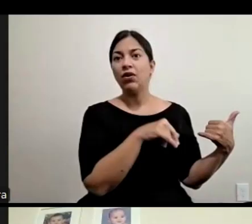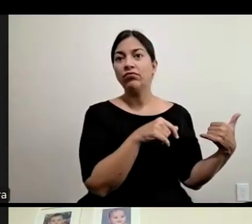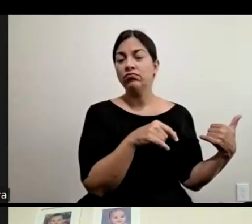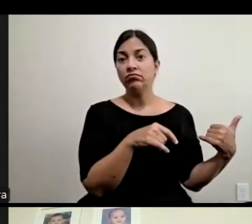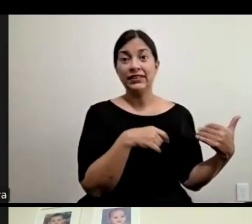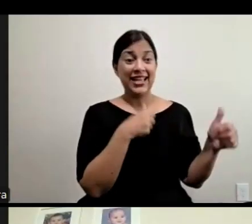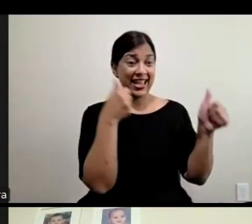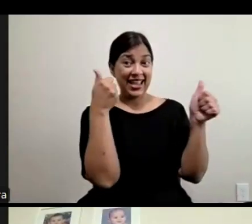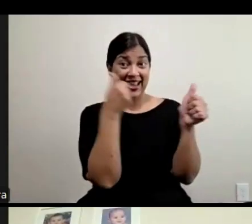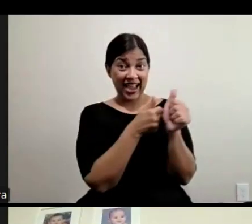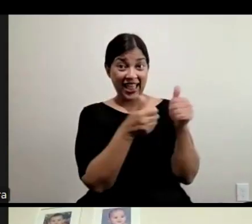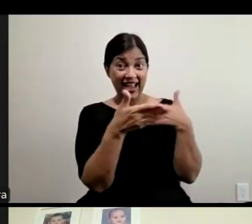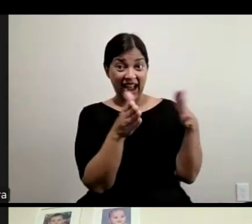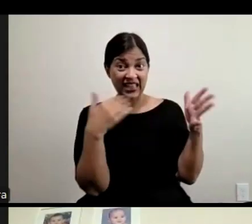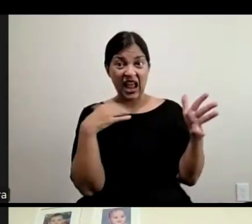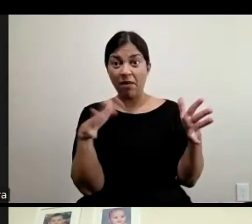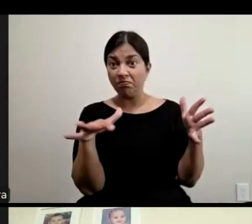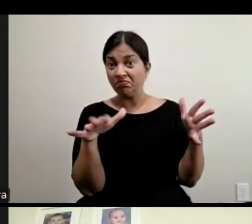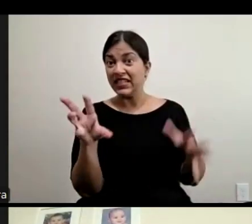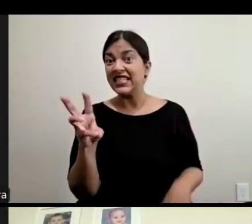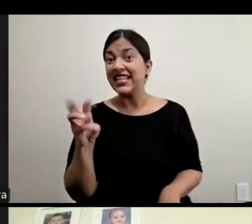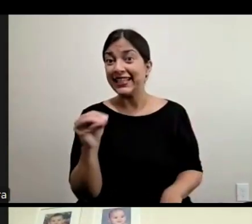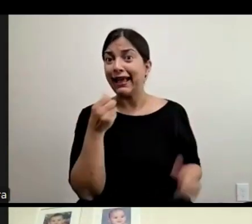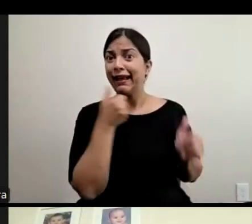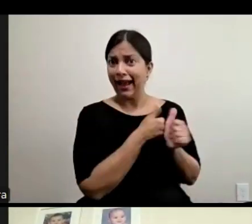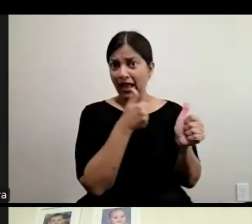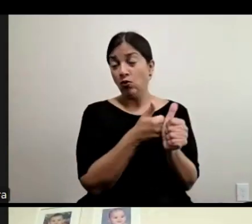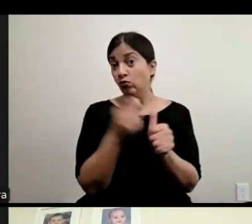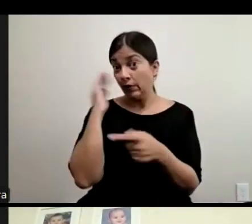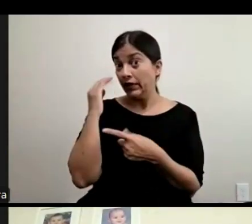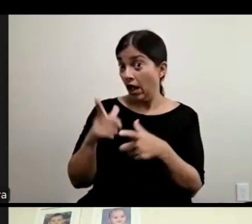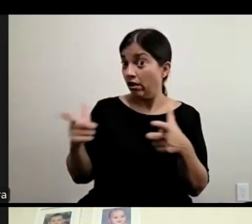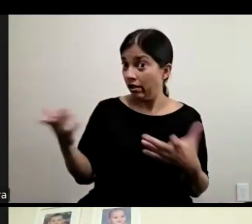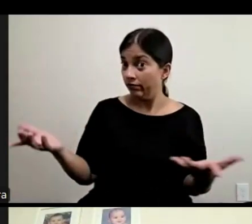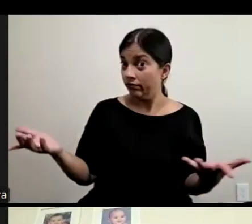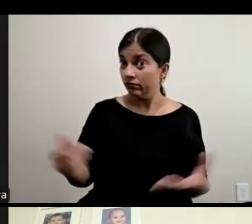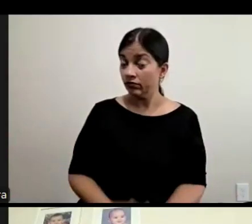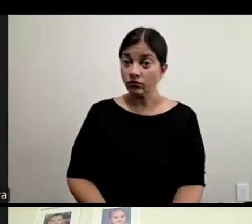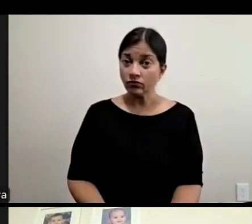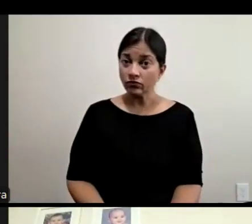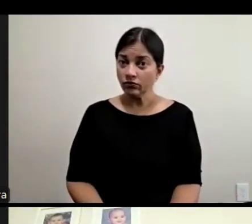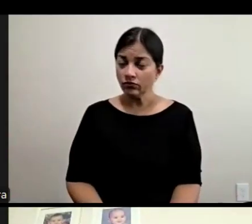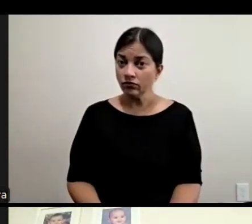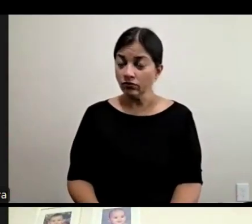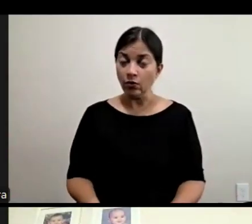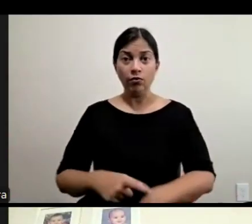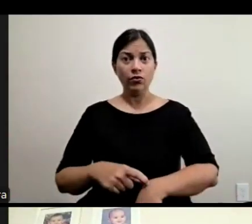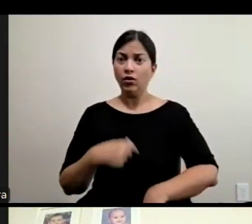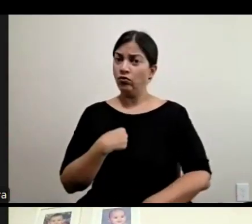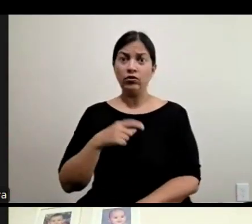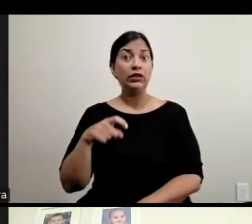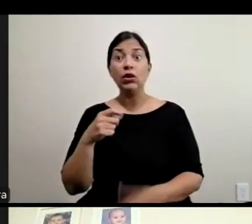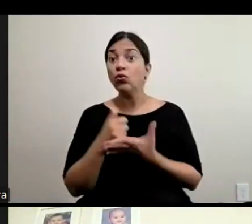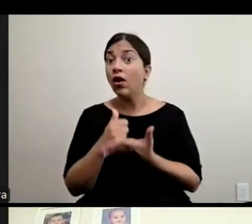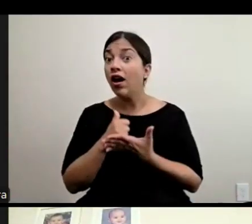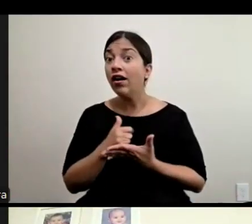tenía por lo menos 60 pepinillos de ese tamaño que viste, Joselo. Así que, de momento, pues ella dijo, mira, necesito ayuda. Y